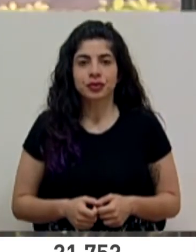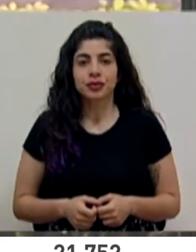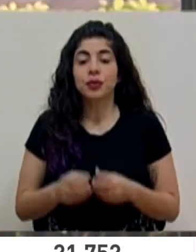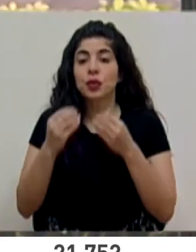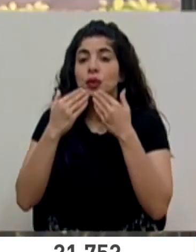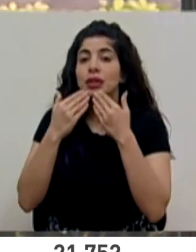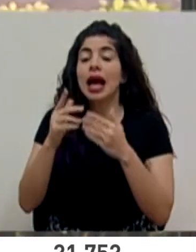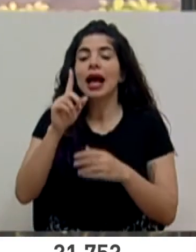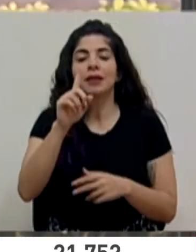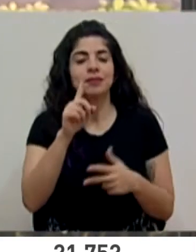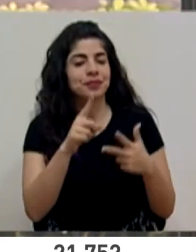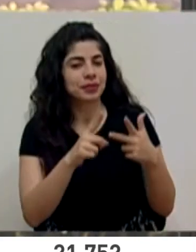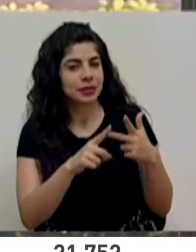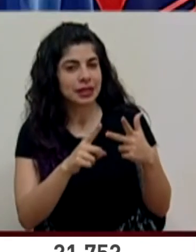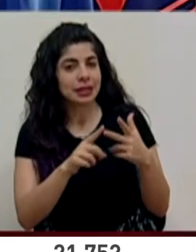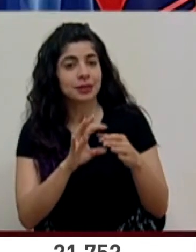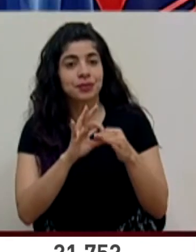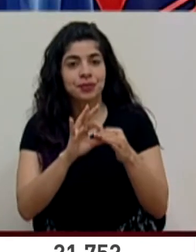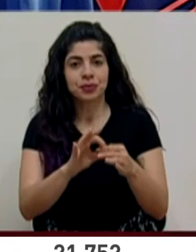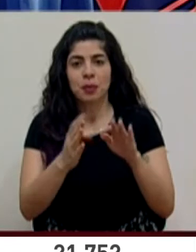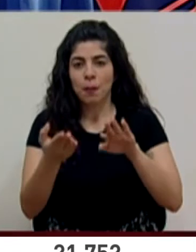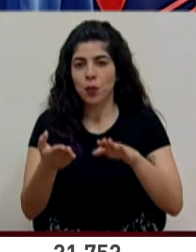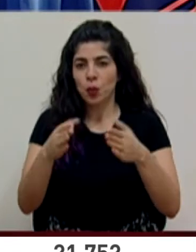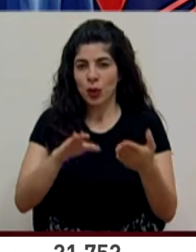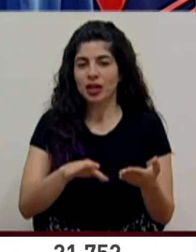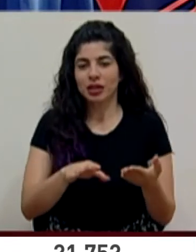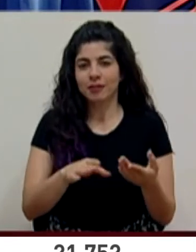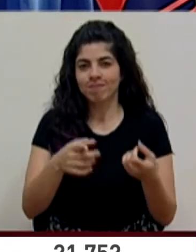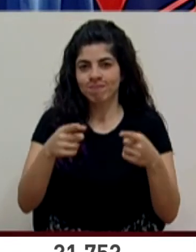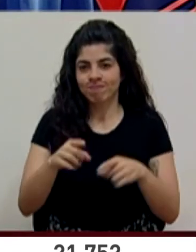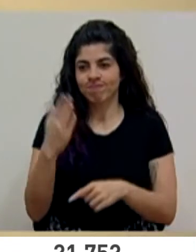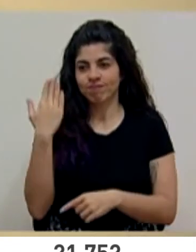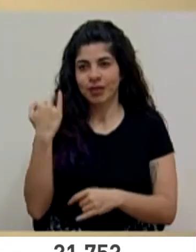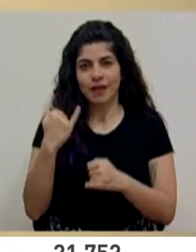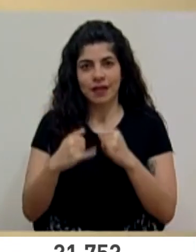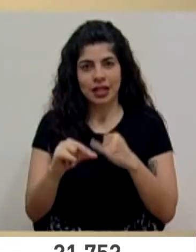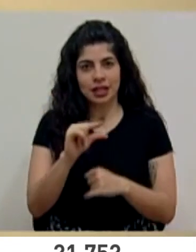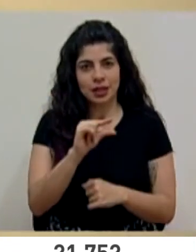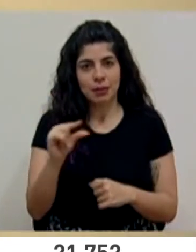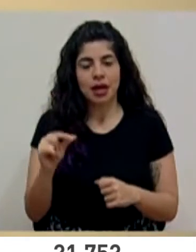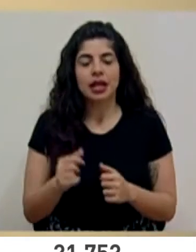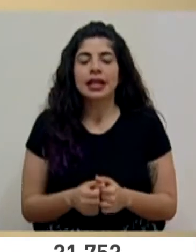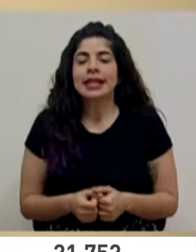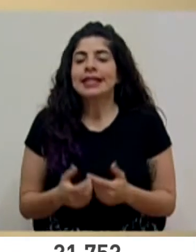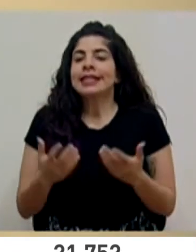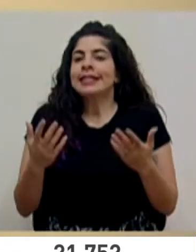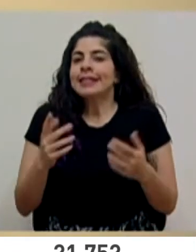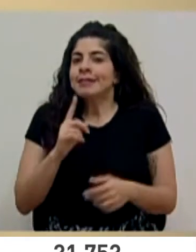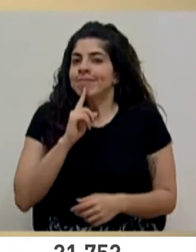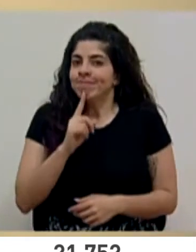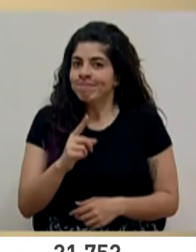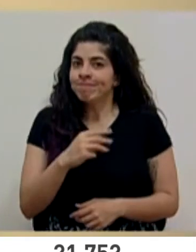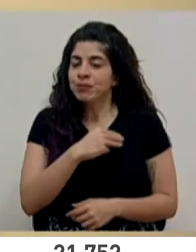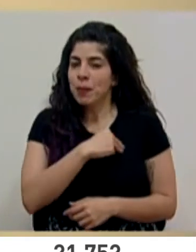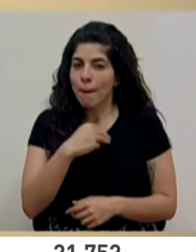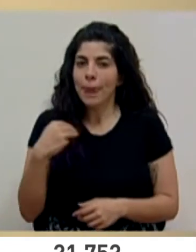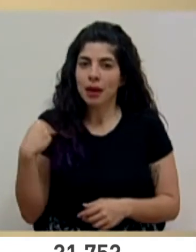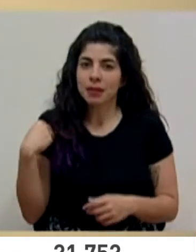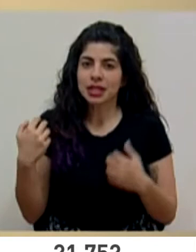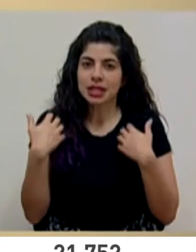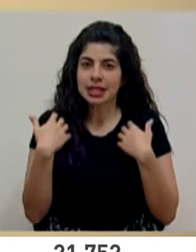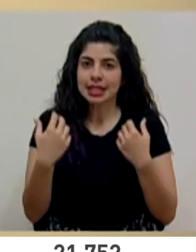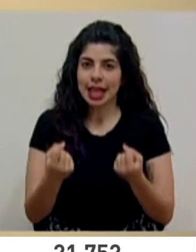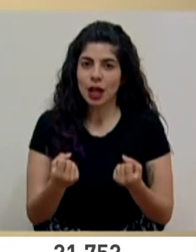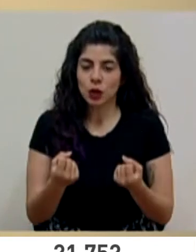La tercera pregunta es con respecto a la muerte que sucedió el fin de semana. Bueno, realmente el Ministerio de